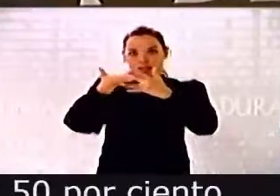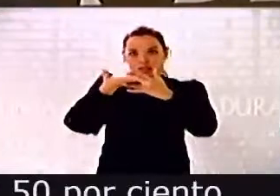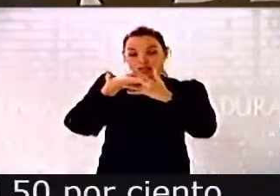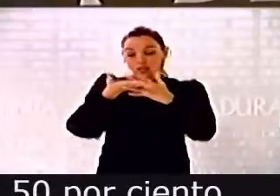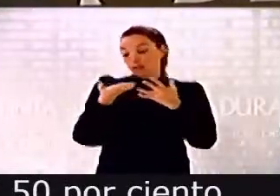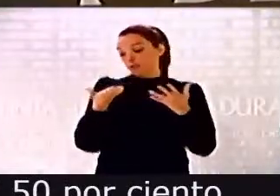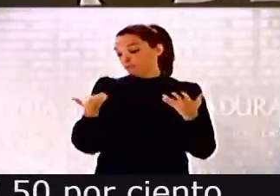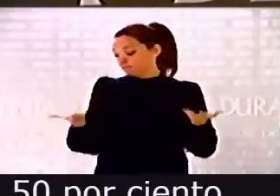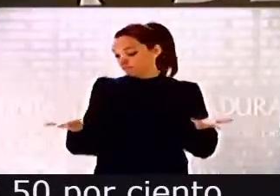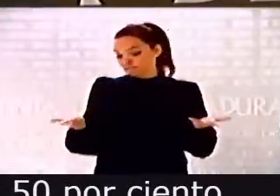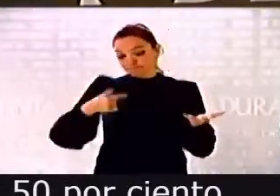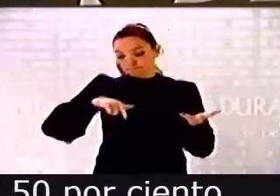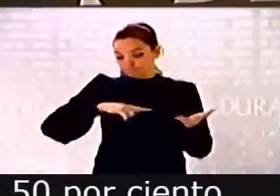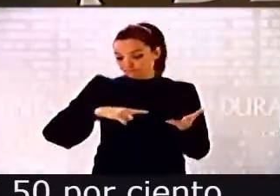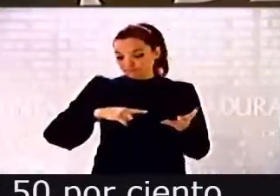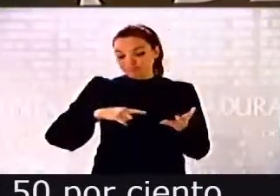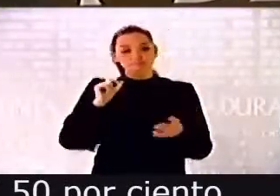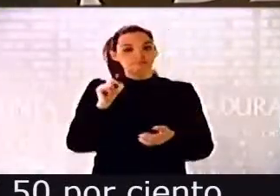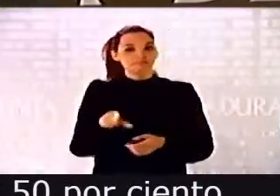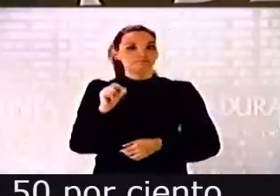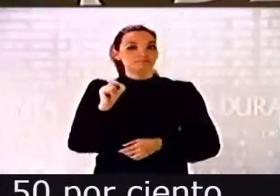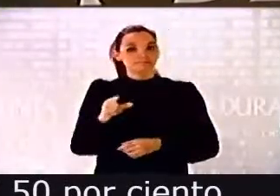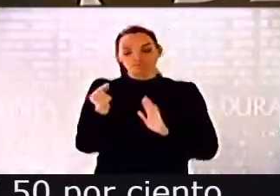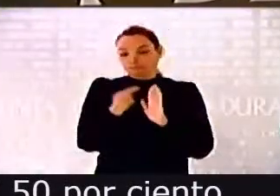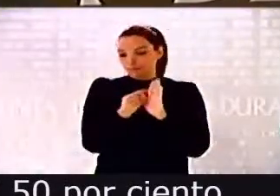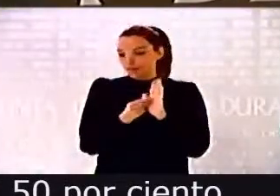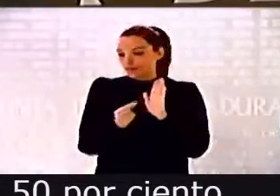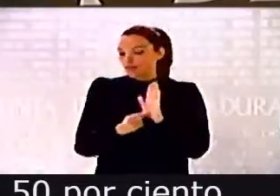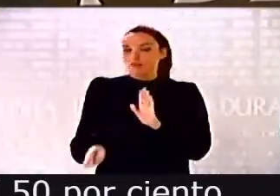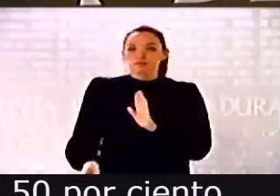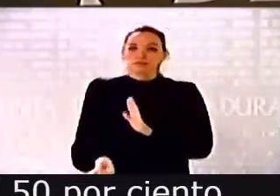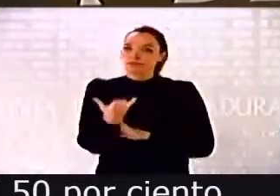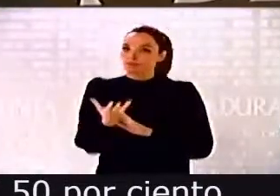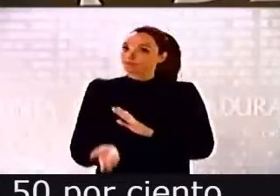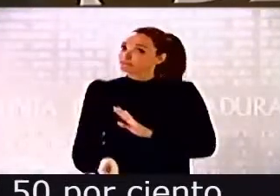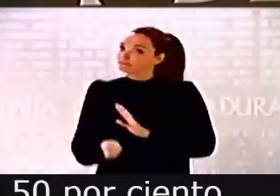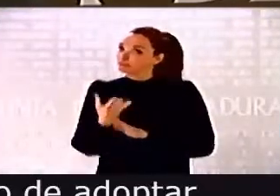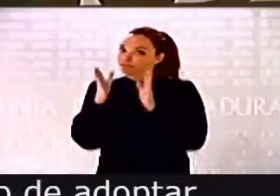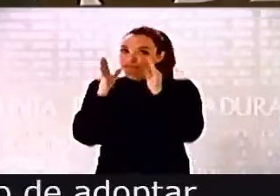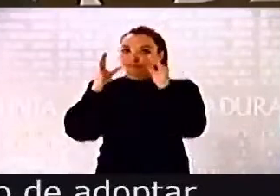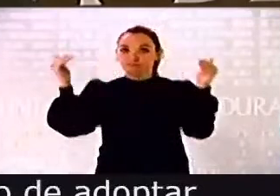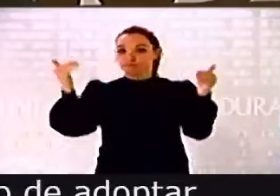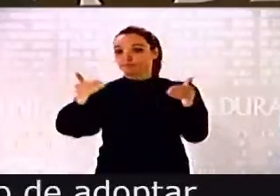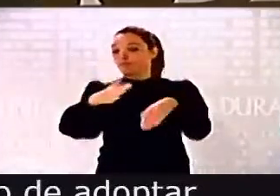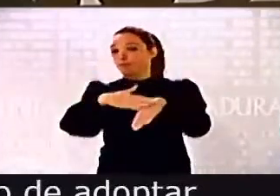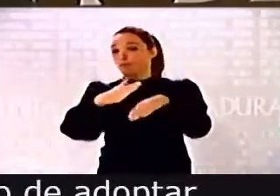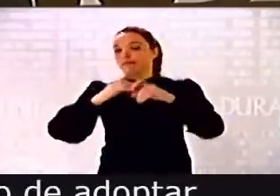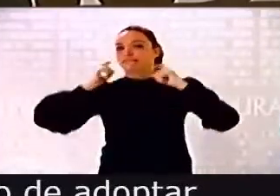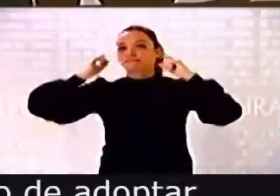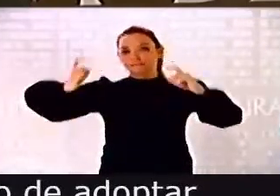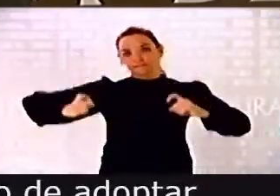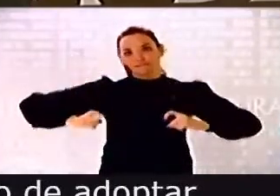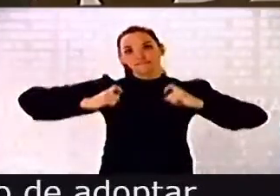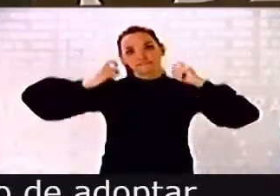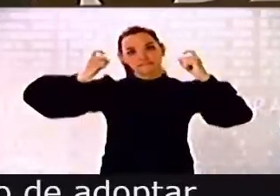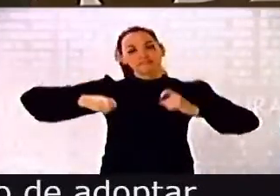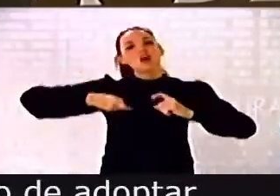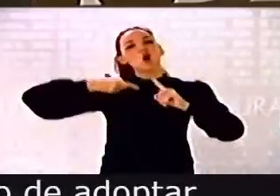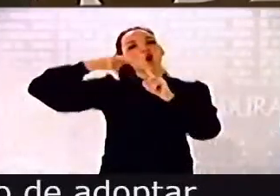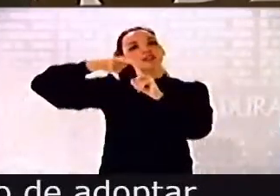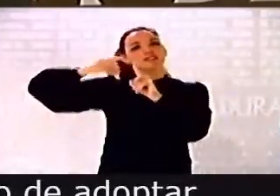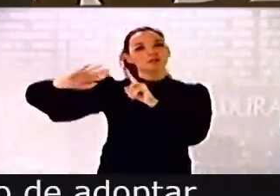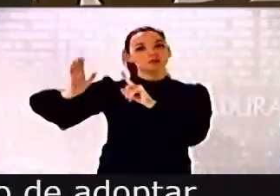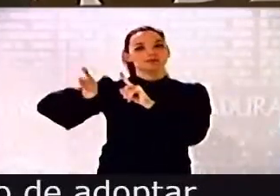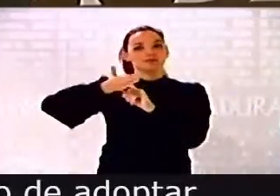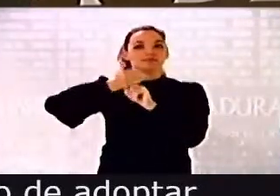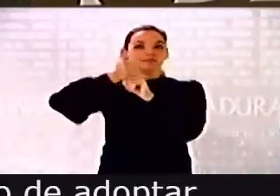cual tenemos que seguir a este ritmo de adoptar medidas para que podamos llegar al objetivo y podamos alcanzarlo de una